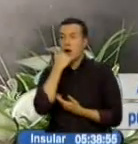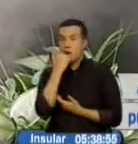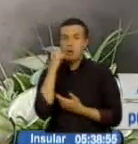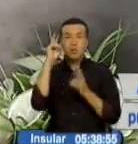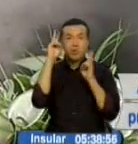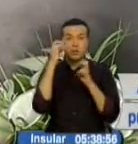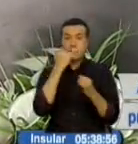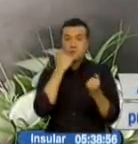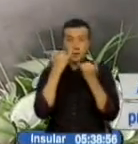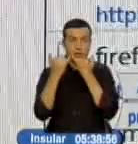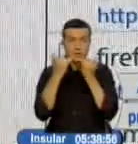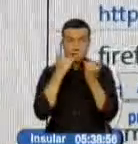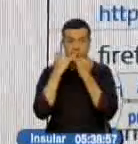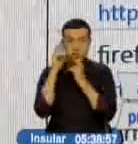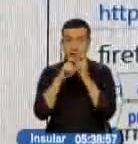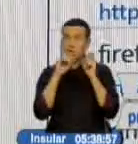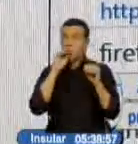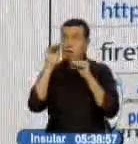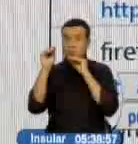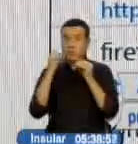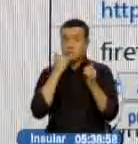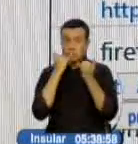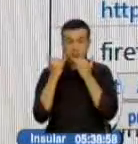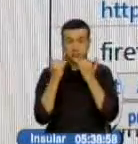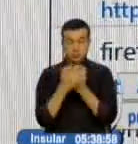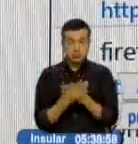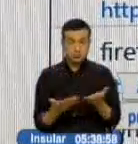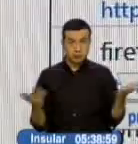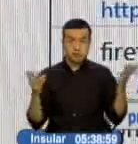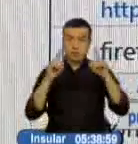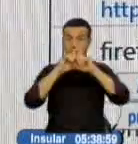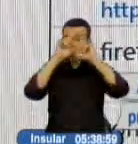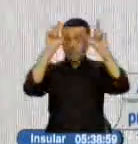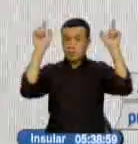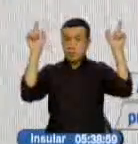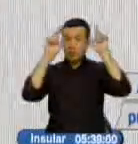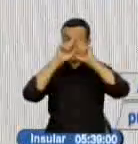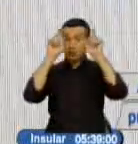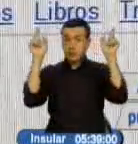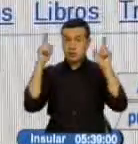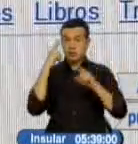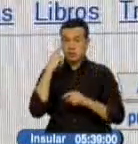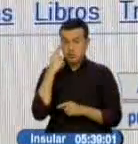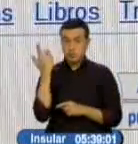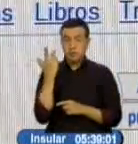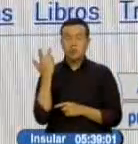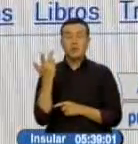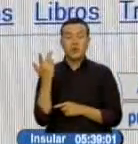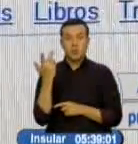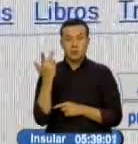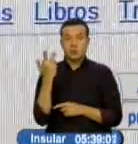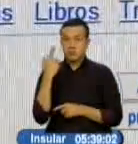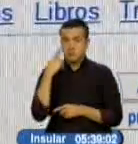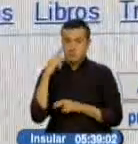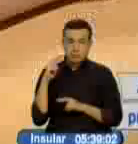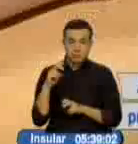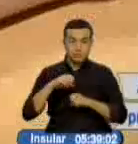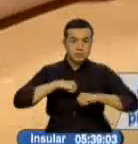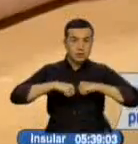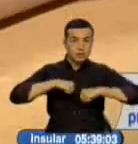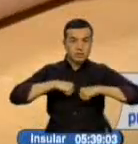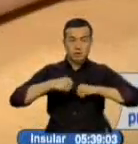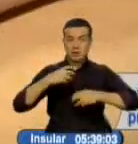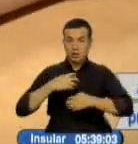contenido ilegal que presenten los usuarios. Además, las compañías proveedoras deberán establecer un mecanismo eficaz de trámite de